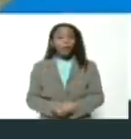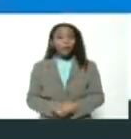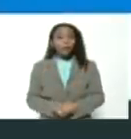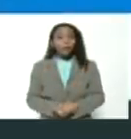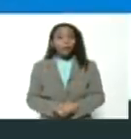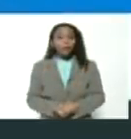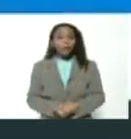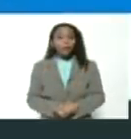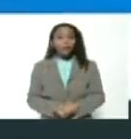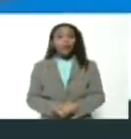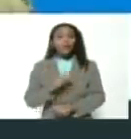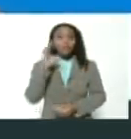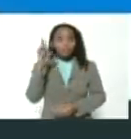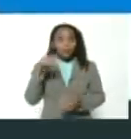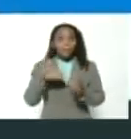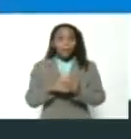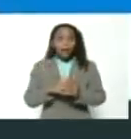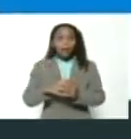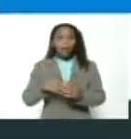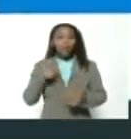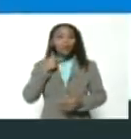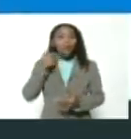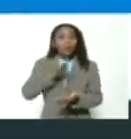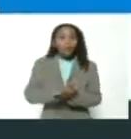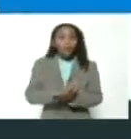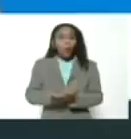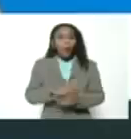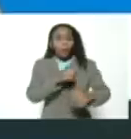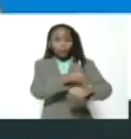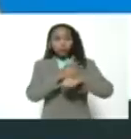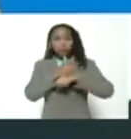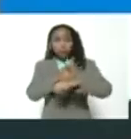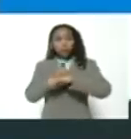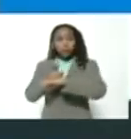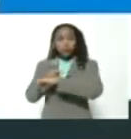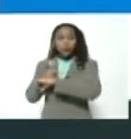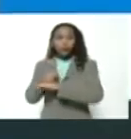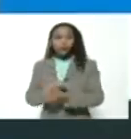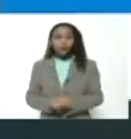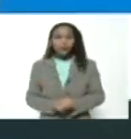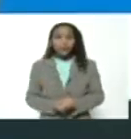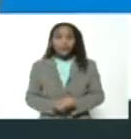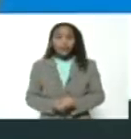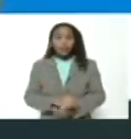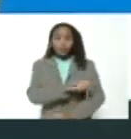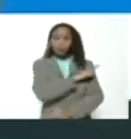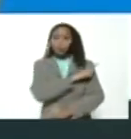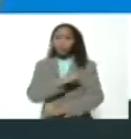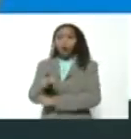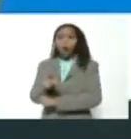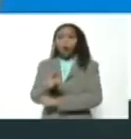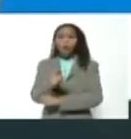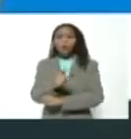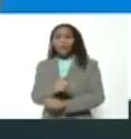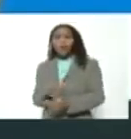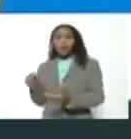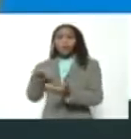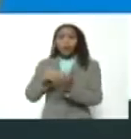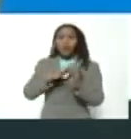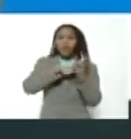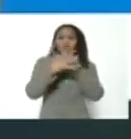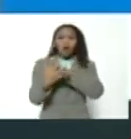Más de 3.000 muertos masacrados a metralla. Se dio la orden de subir a los barrios